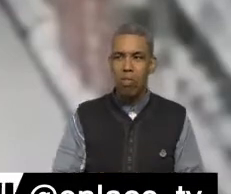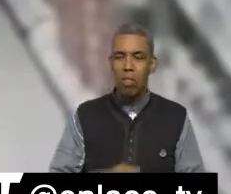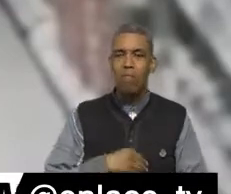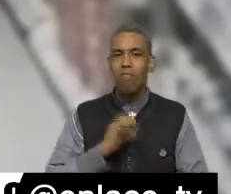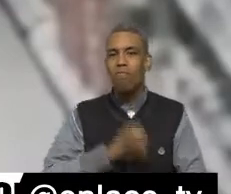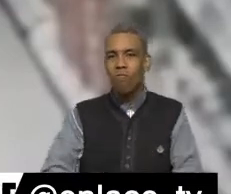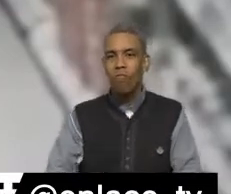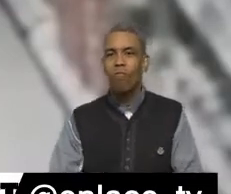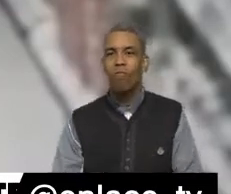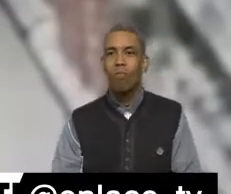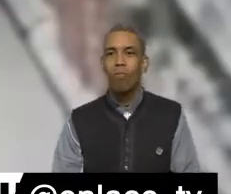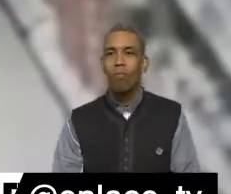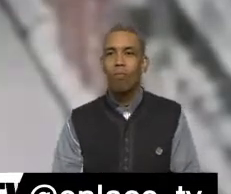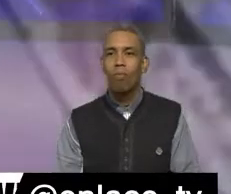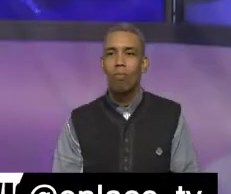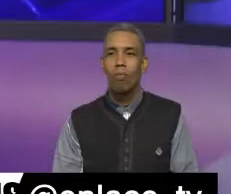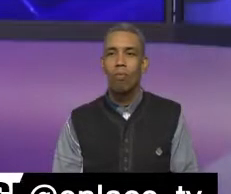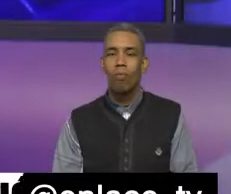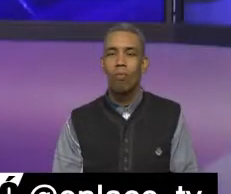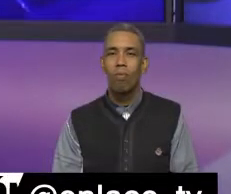capturado.